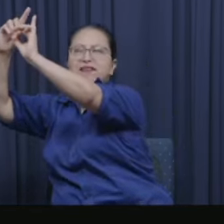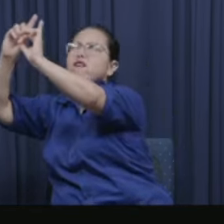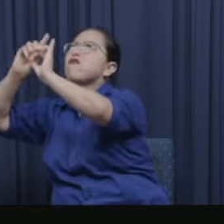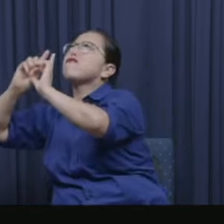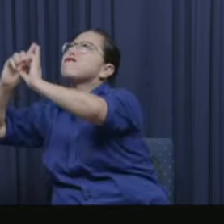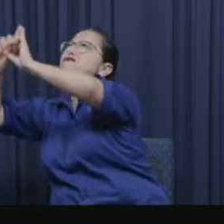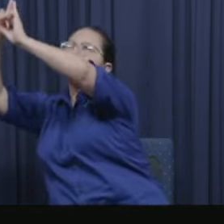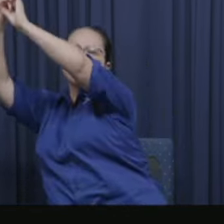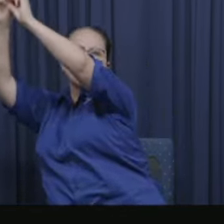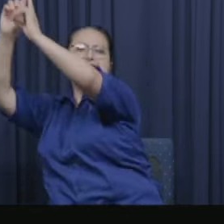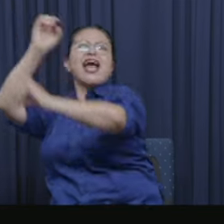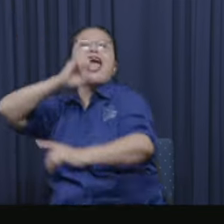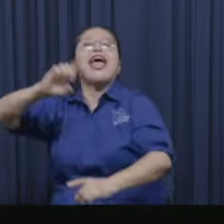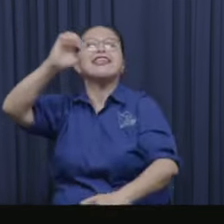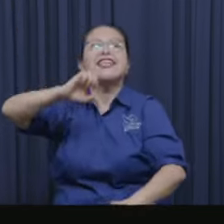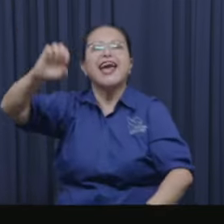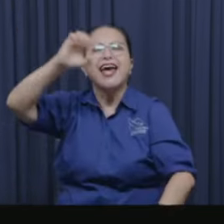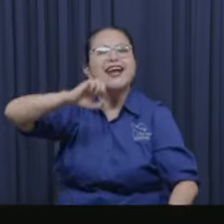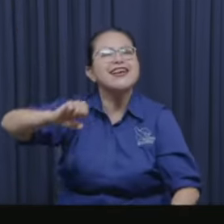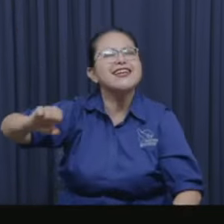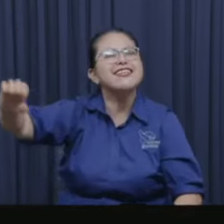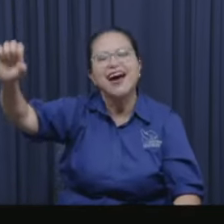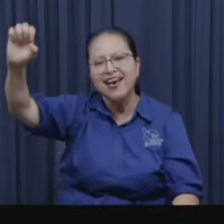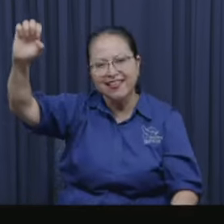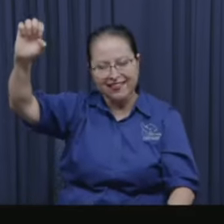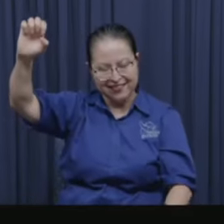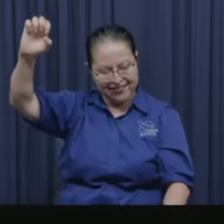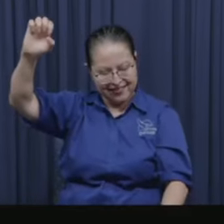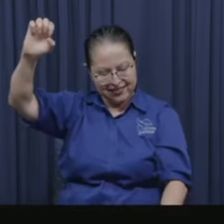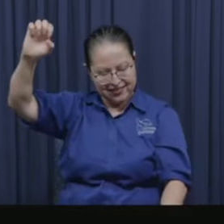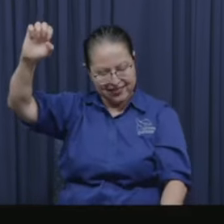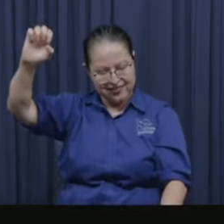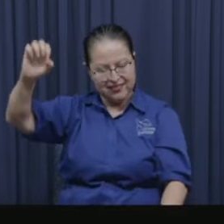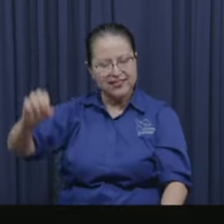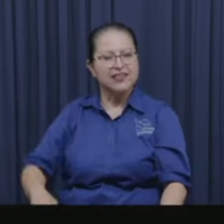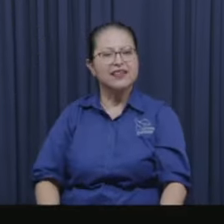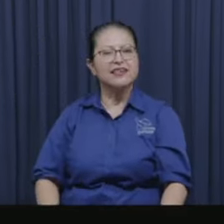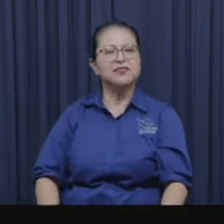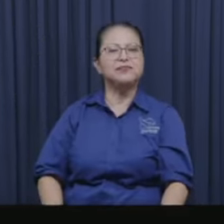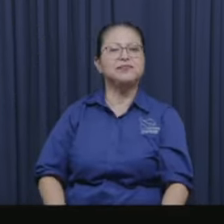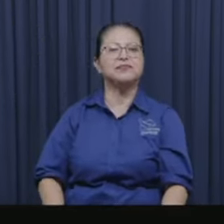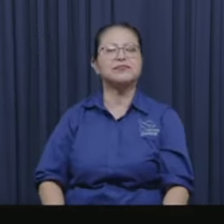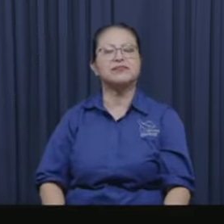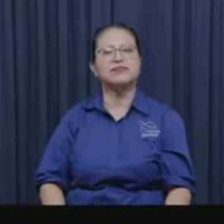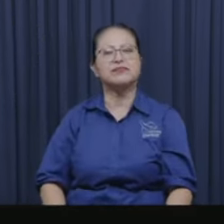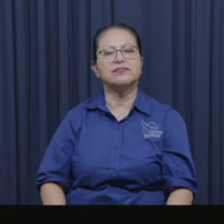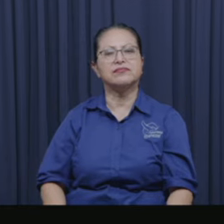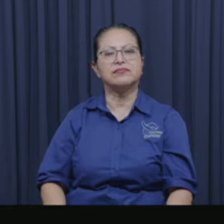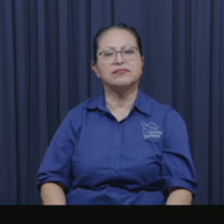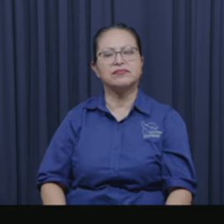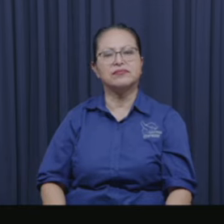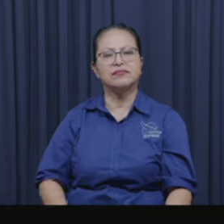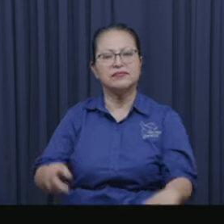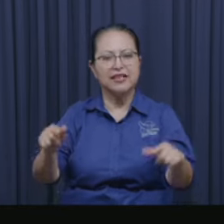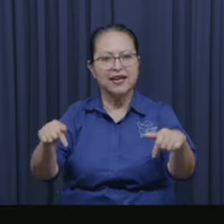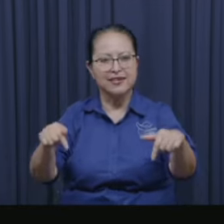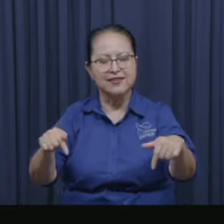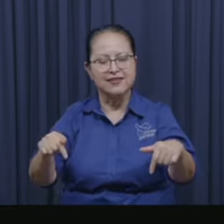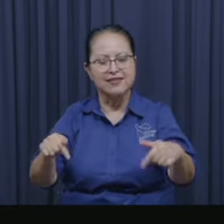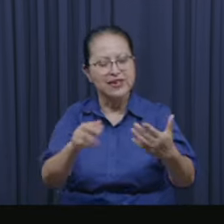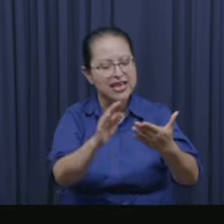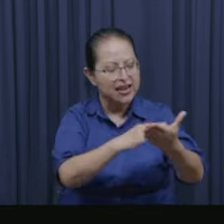siempre Aleluya Entonces ahora yo quisiera eh que aquí ver